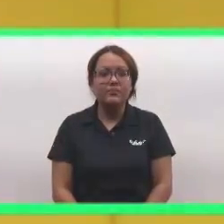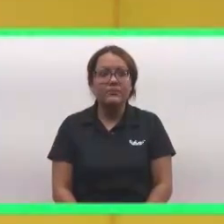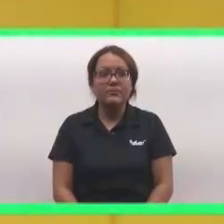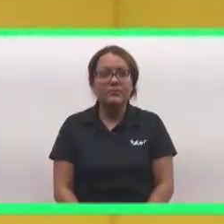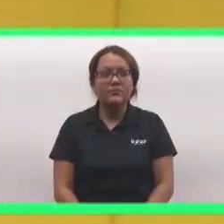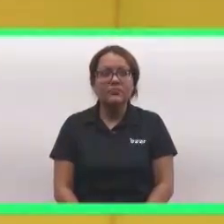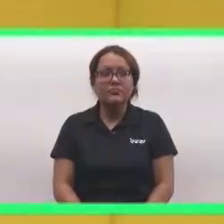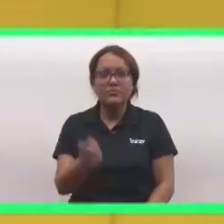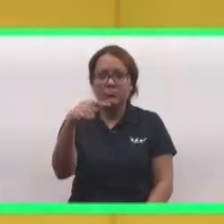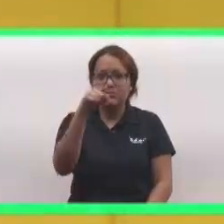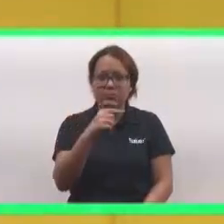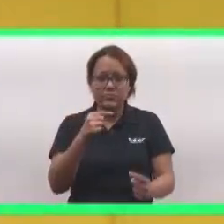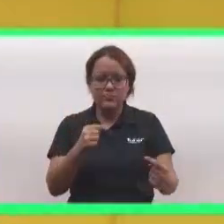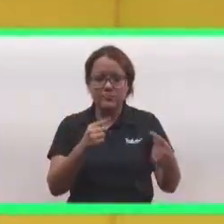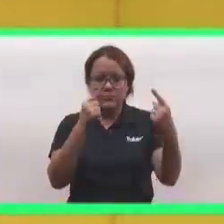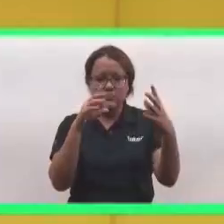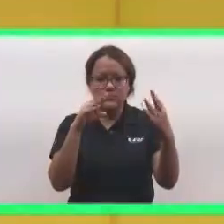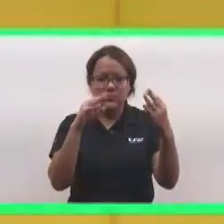Hable con su enemigo.